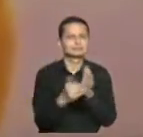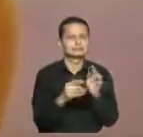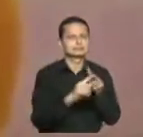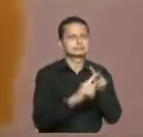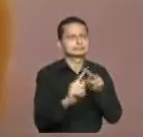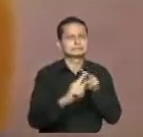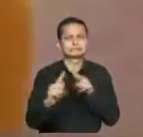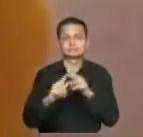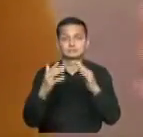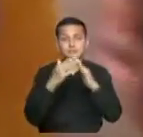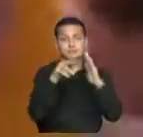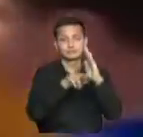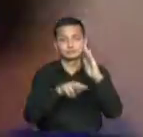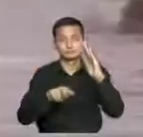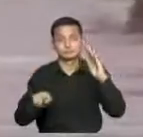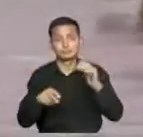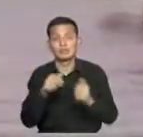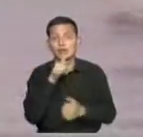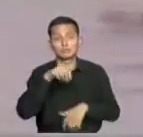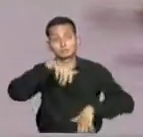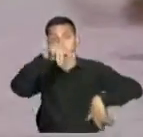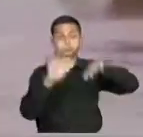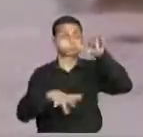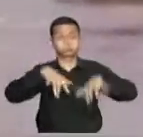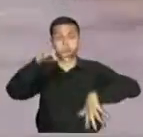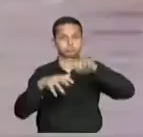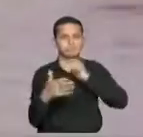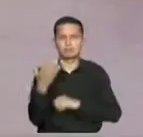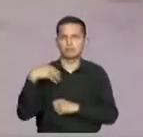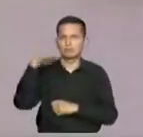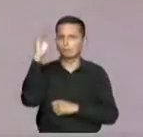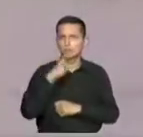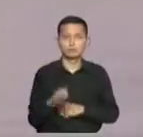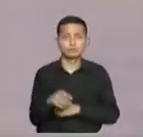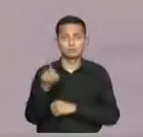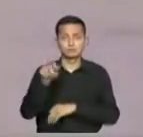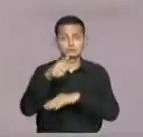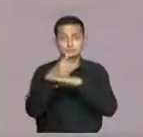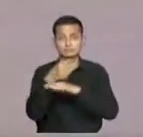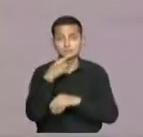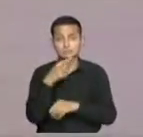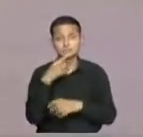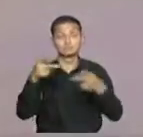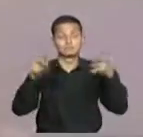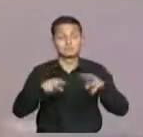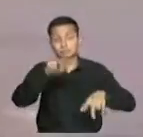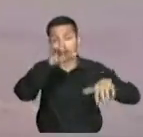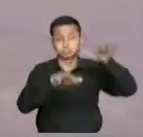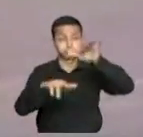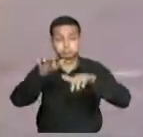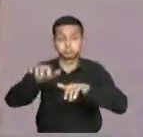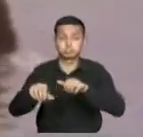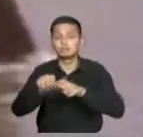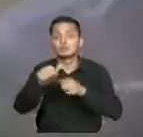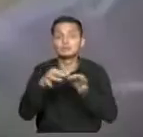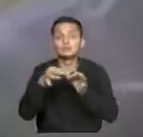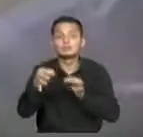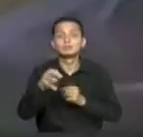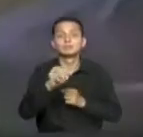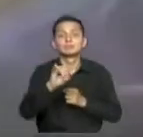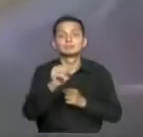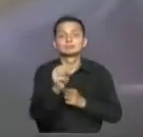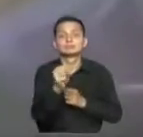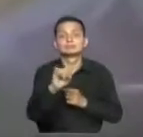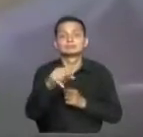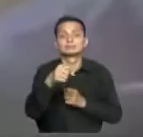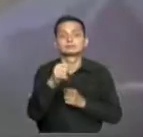evacuados. Unas inundaciones sin precedentes, según el gobernador de Luisiana. El temporal también ha afectado al vecino estado de Mississippi.